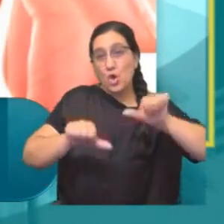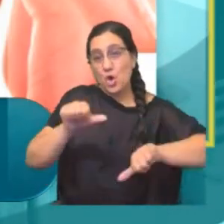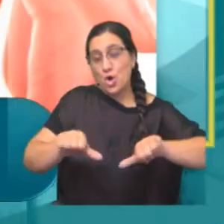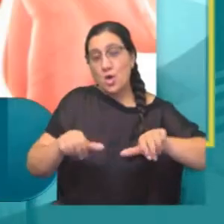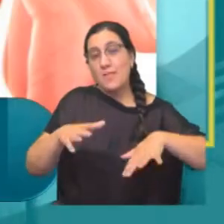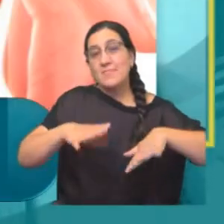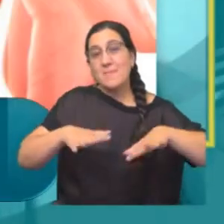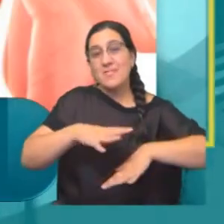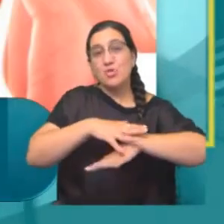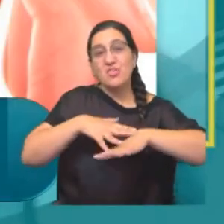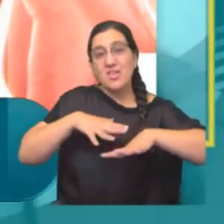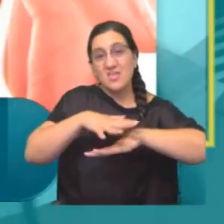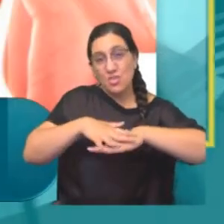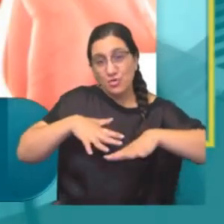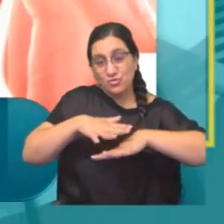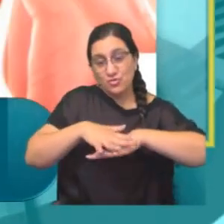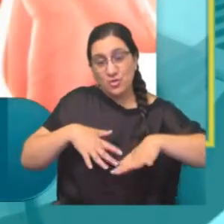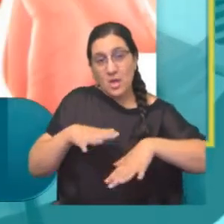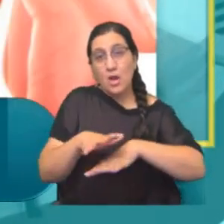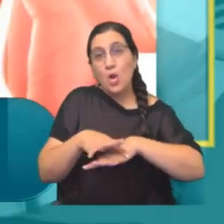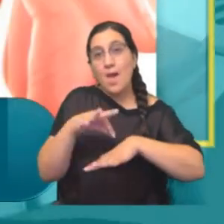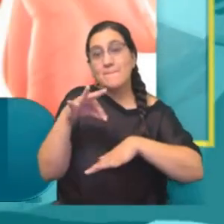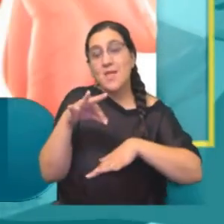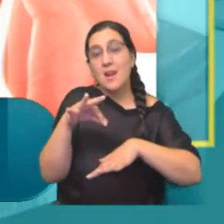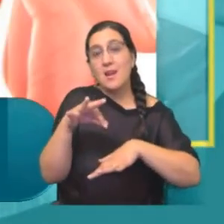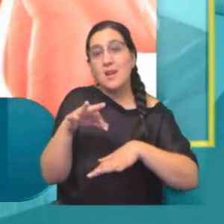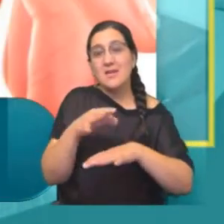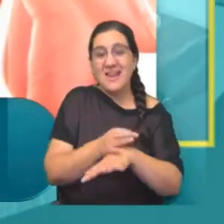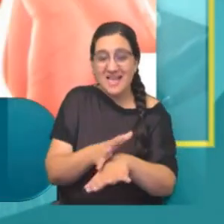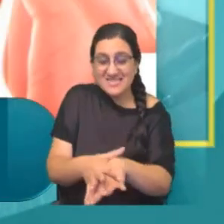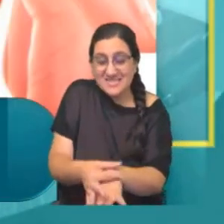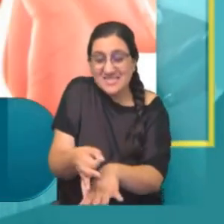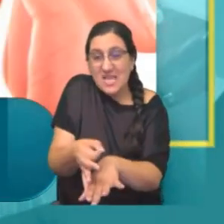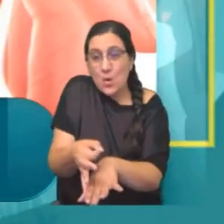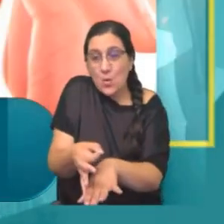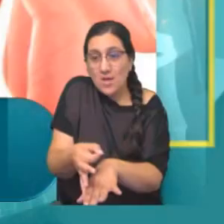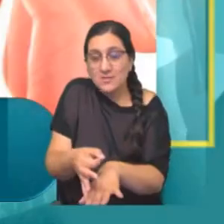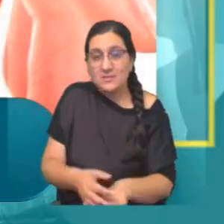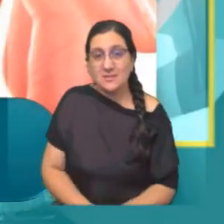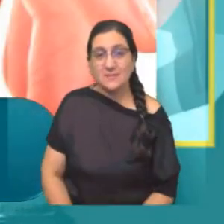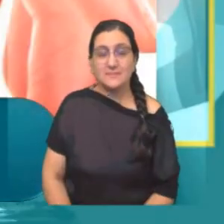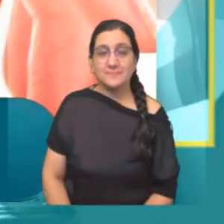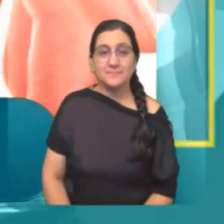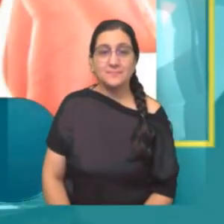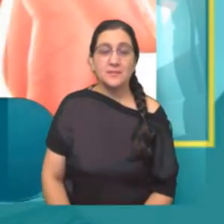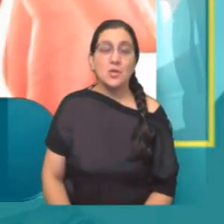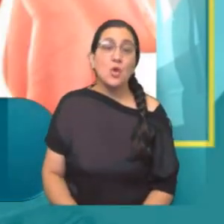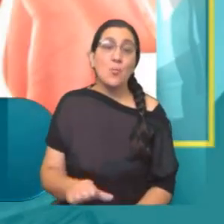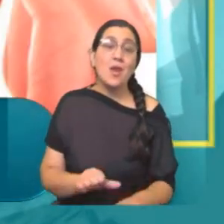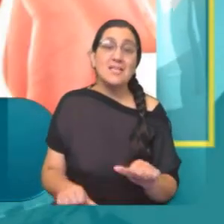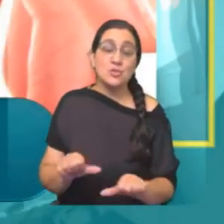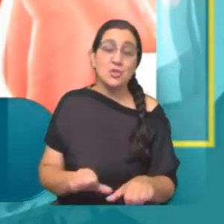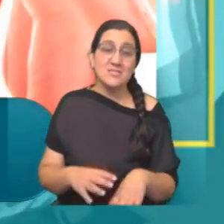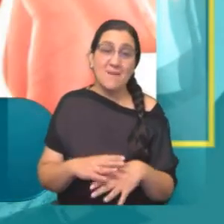ver con la piel y la parte del tejido celular subcutáneo. Eso serían como más lesiones de partes blandas de la mano,